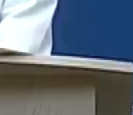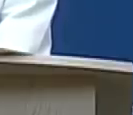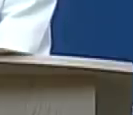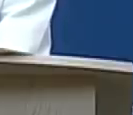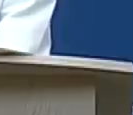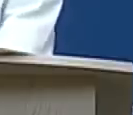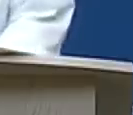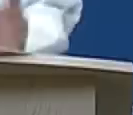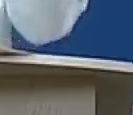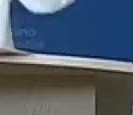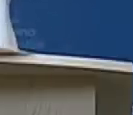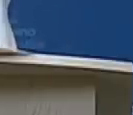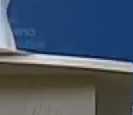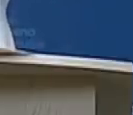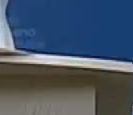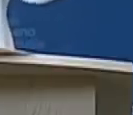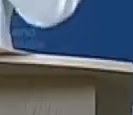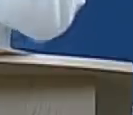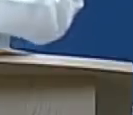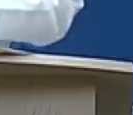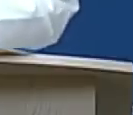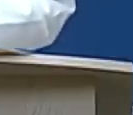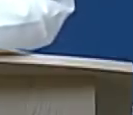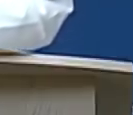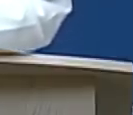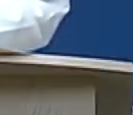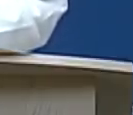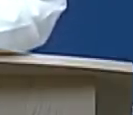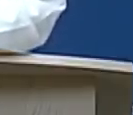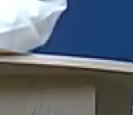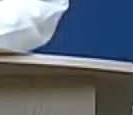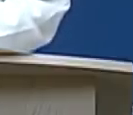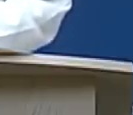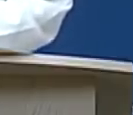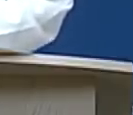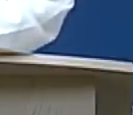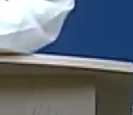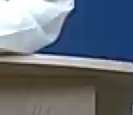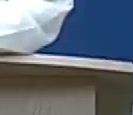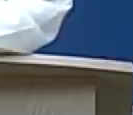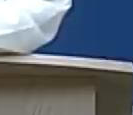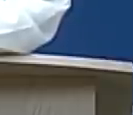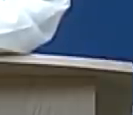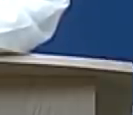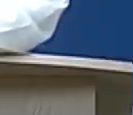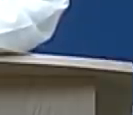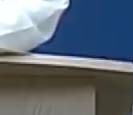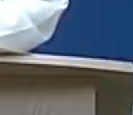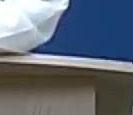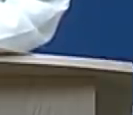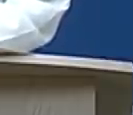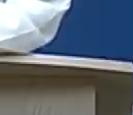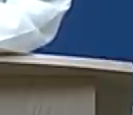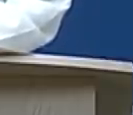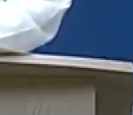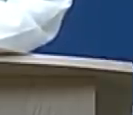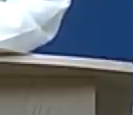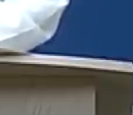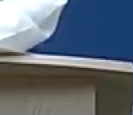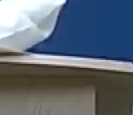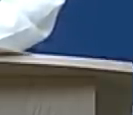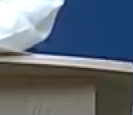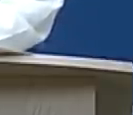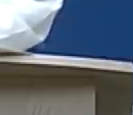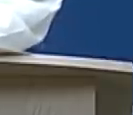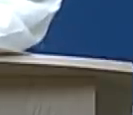internacionales. No importa, no importa. Lo importante es que la gente sepa que cuando contesta esta encuesta se